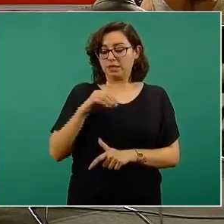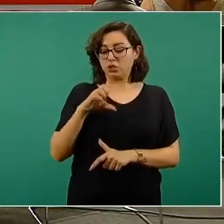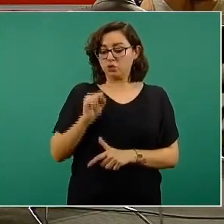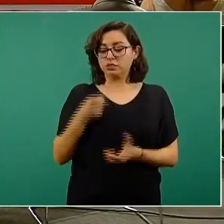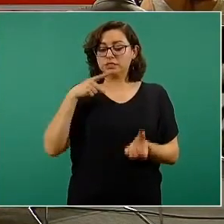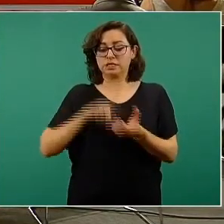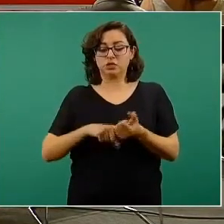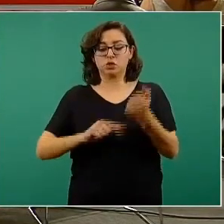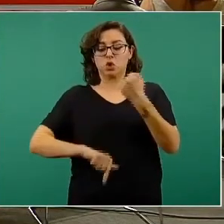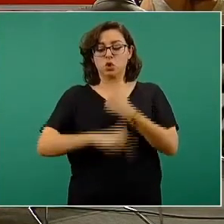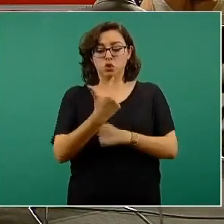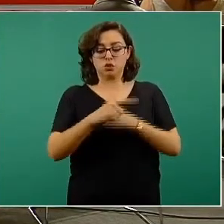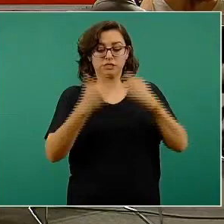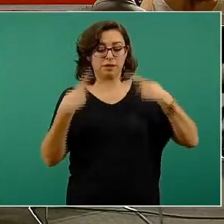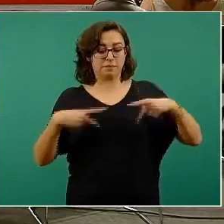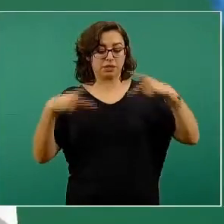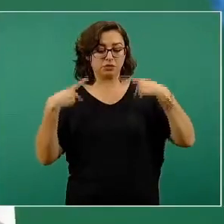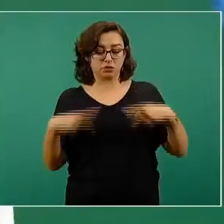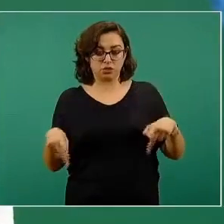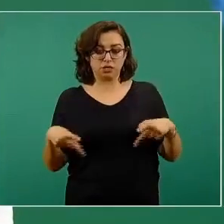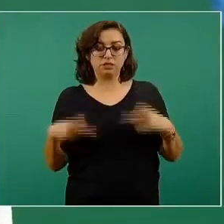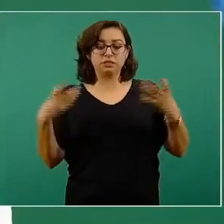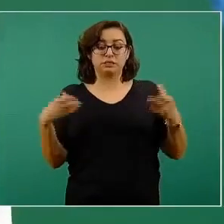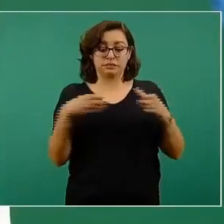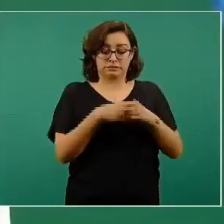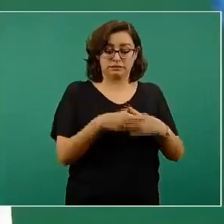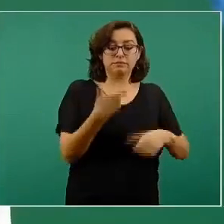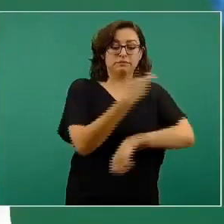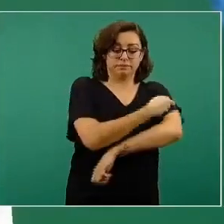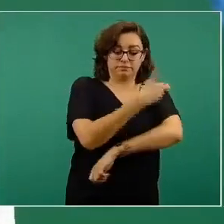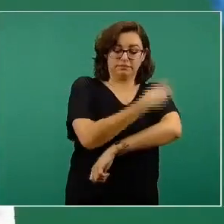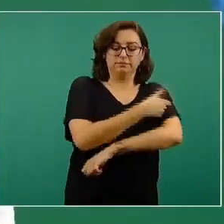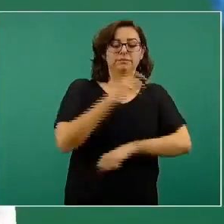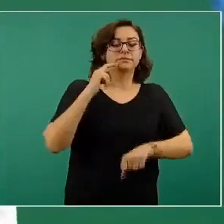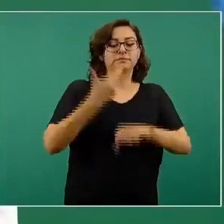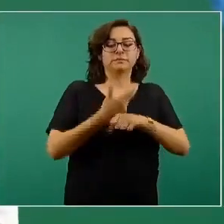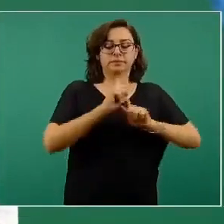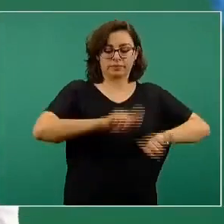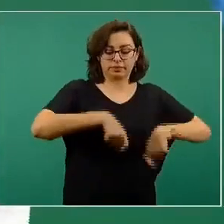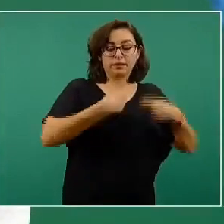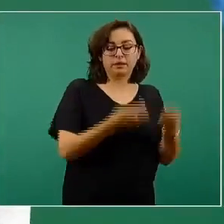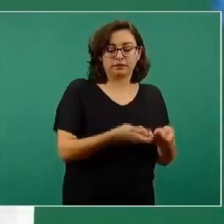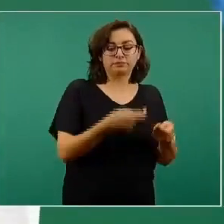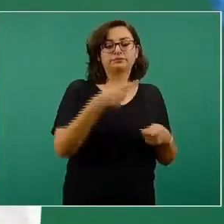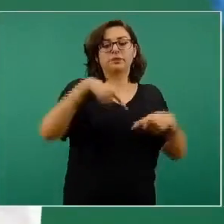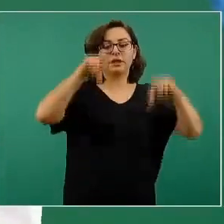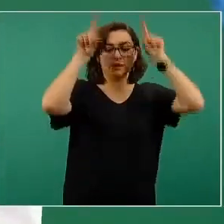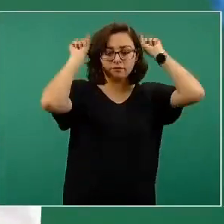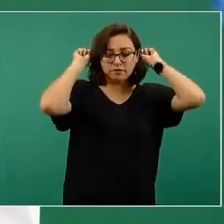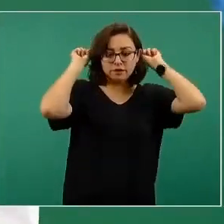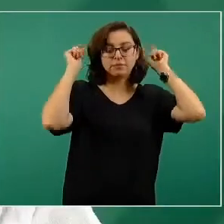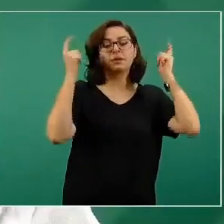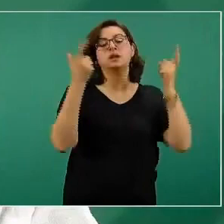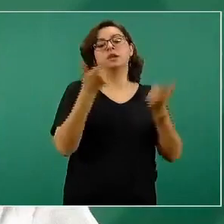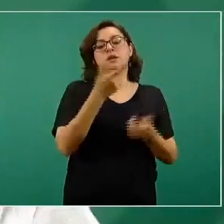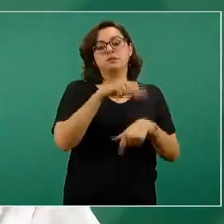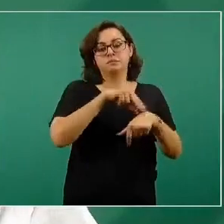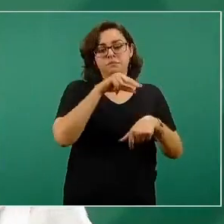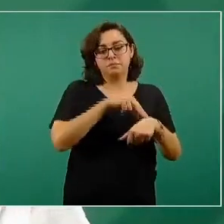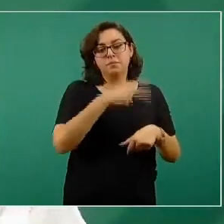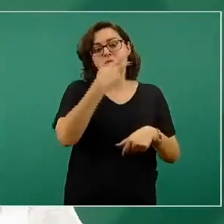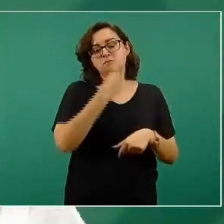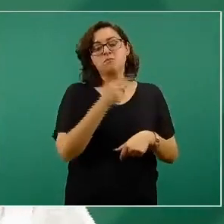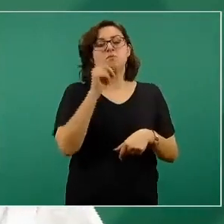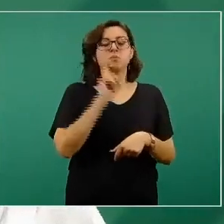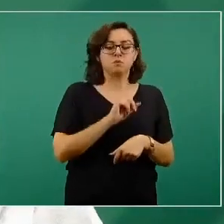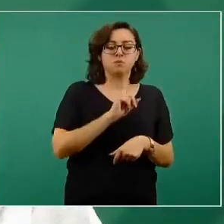personas, tanto las personas que directamente vacunan, que son las enfermeras y los médicas y